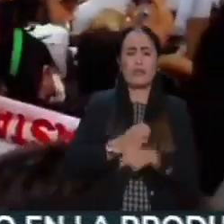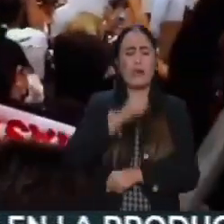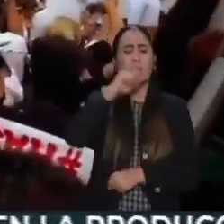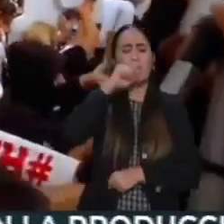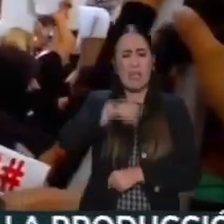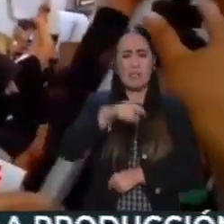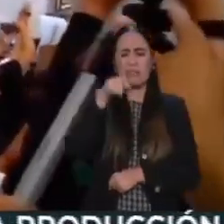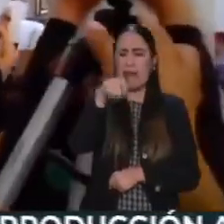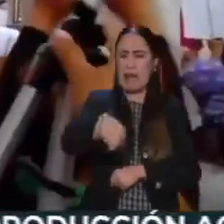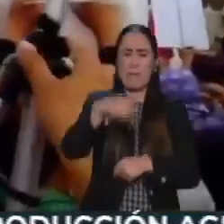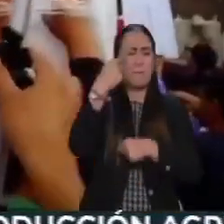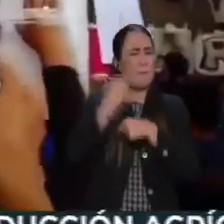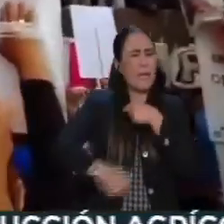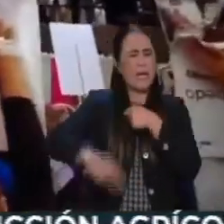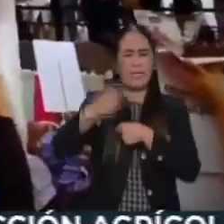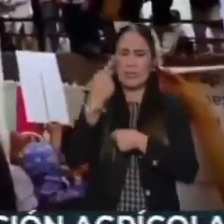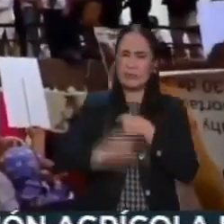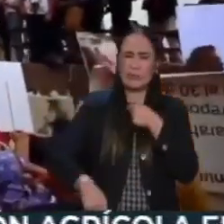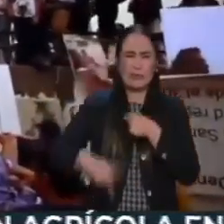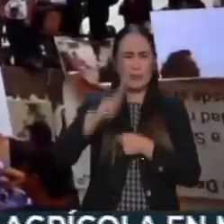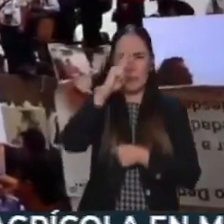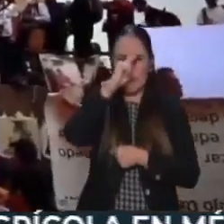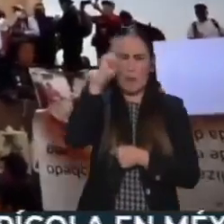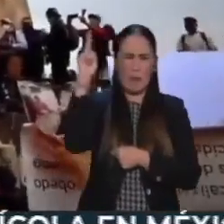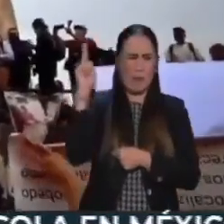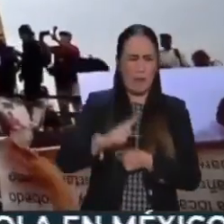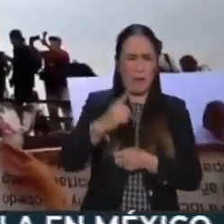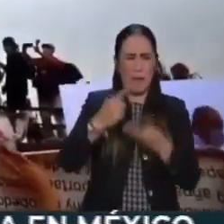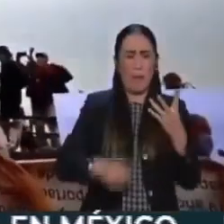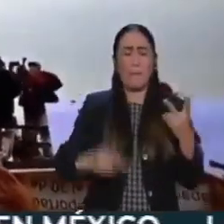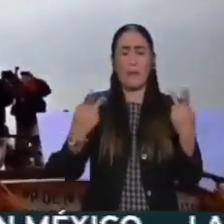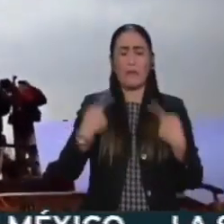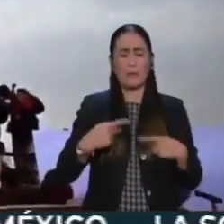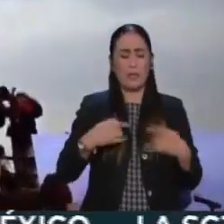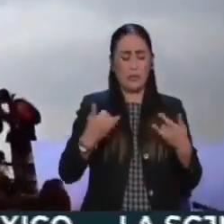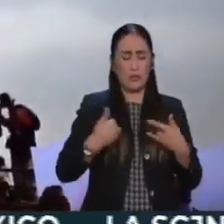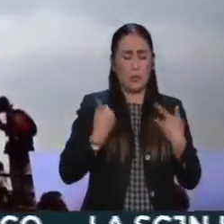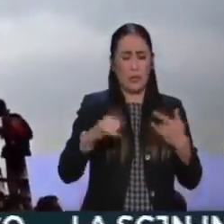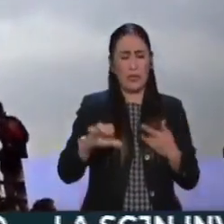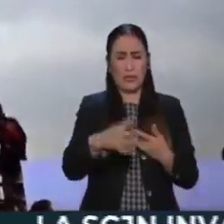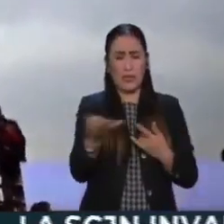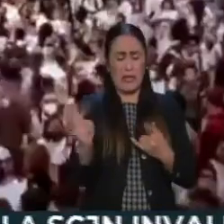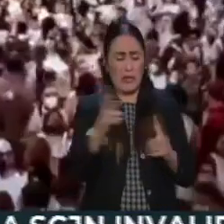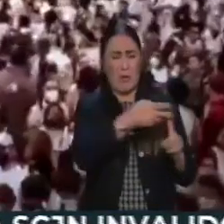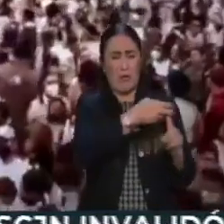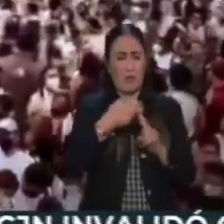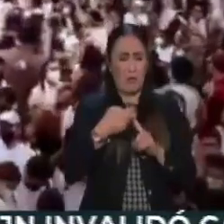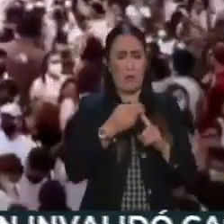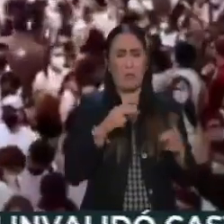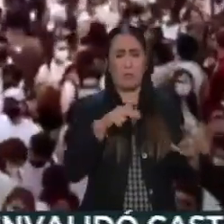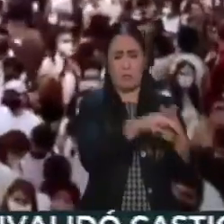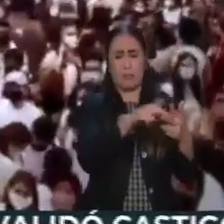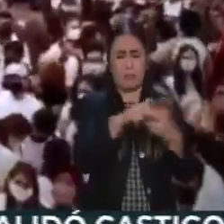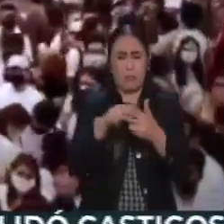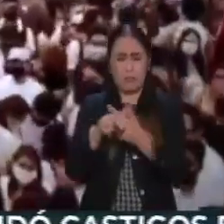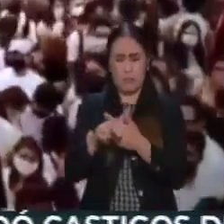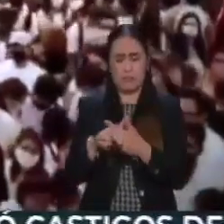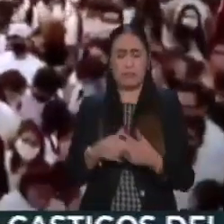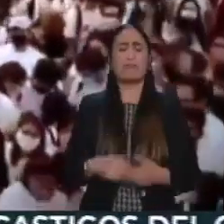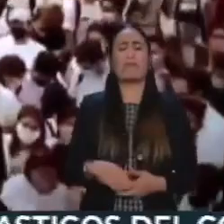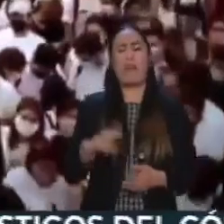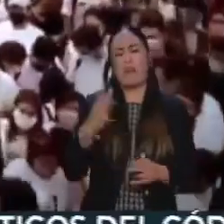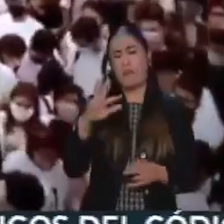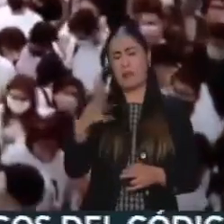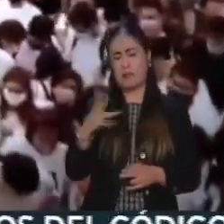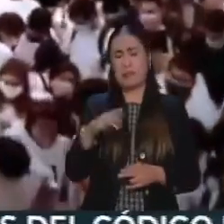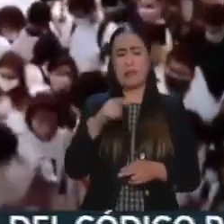estado de alarma, desbordado de violencia que priva a sus jóvenes de la vida, y es que, escuche usted esto, se estima que hasta